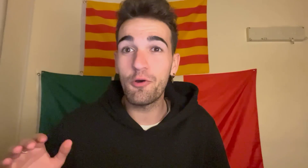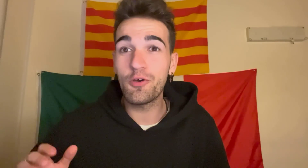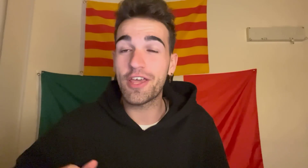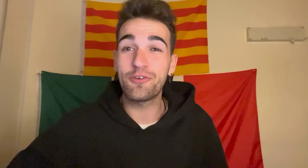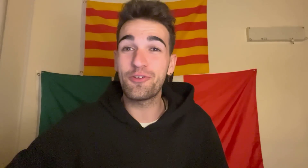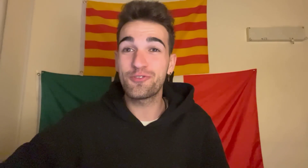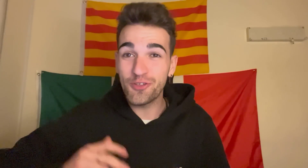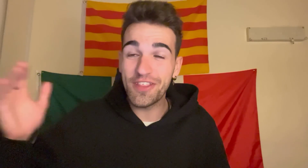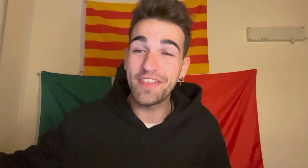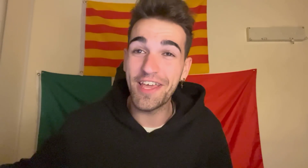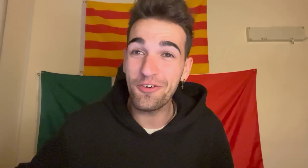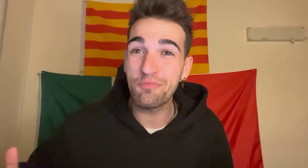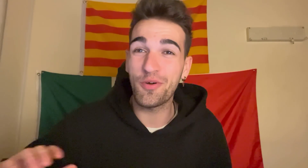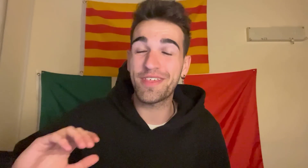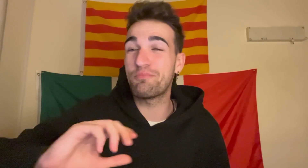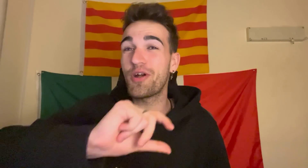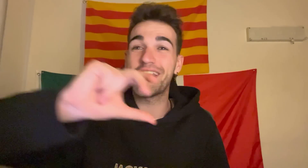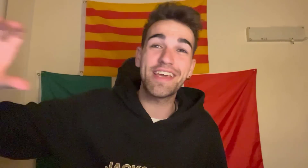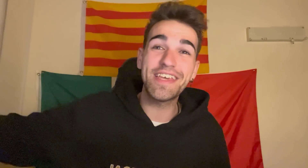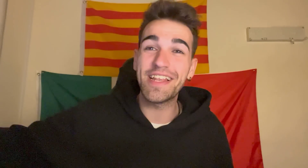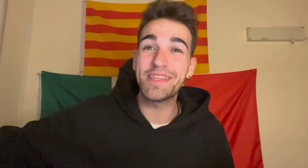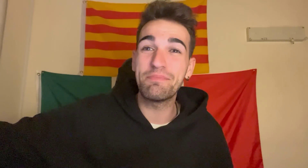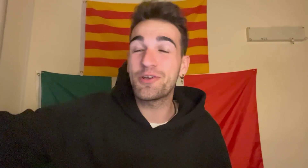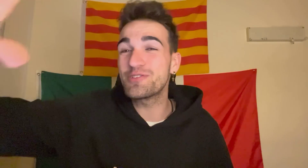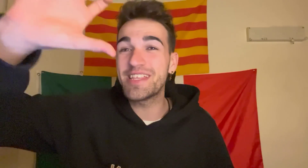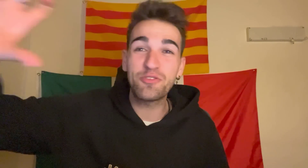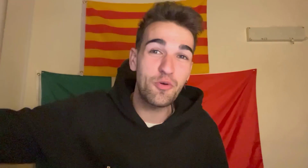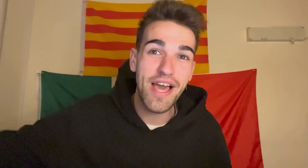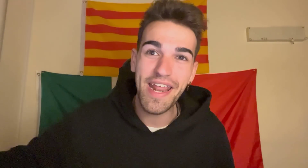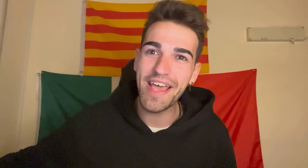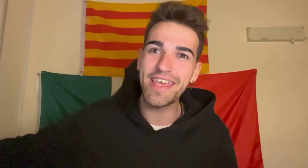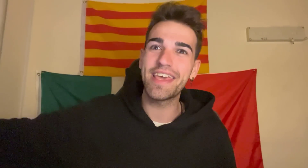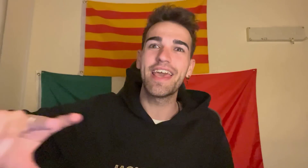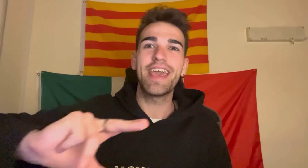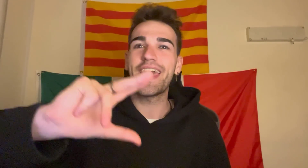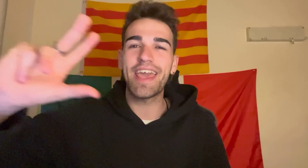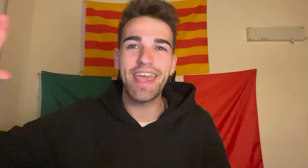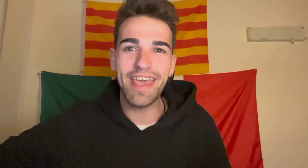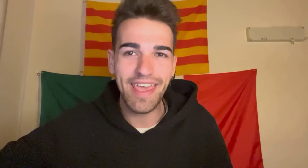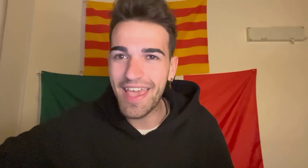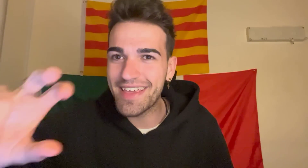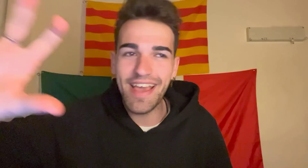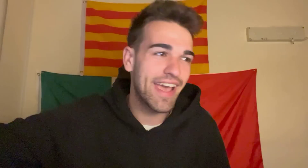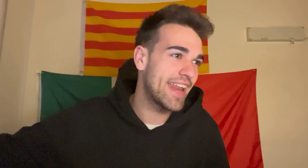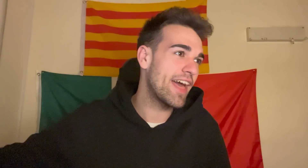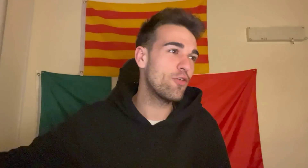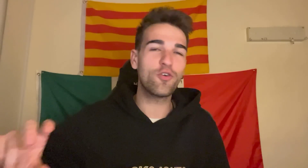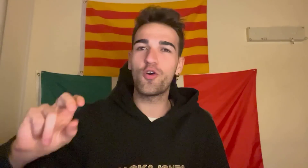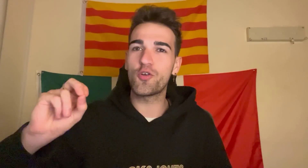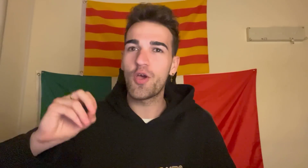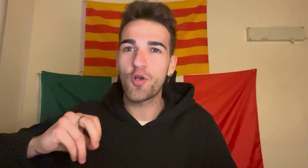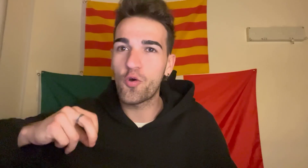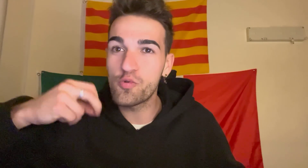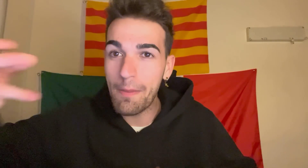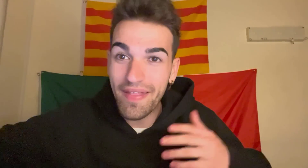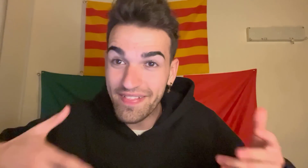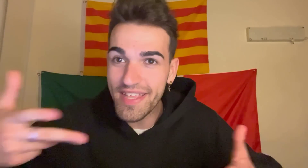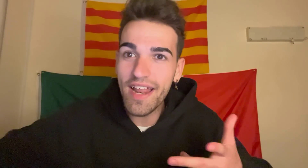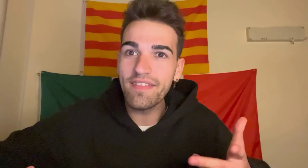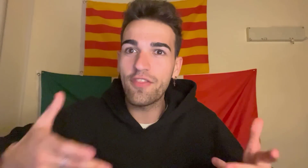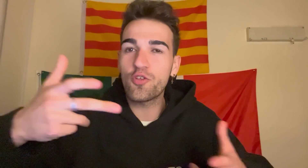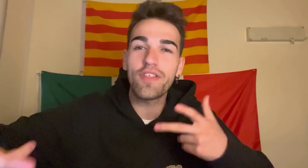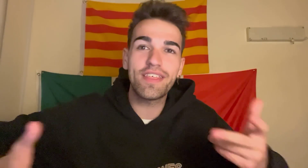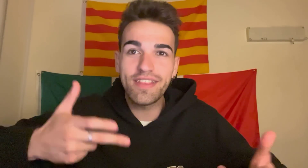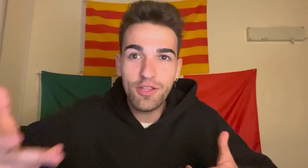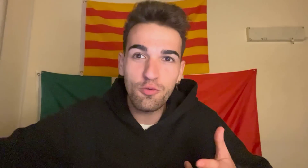que luego lo que son los noticieros, pues pongan ahí el típico titular ahí exagerado con una